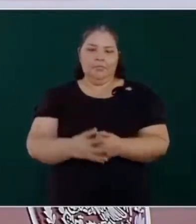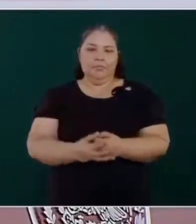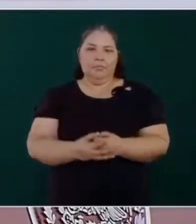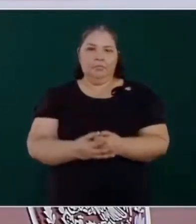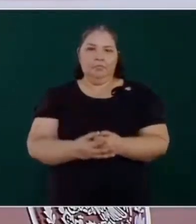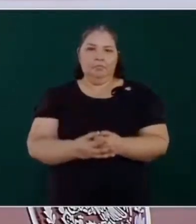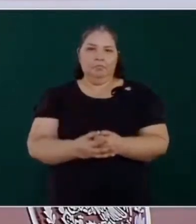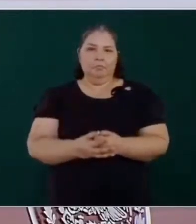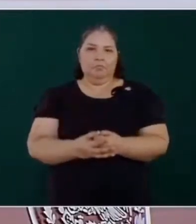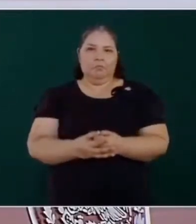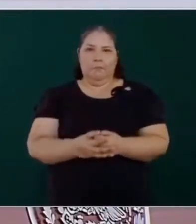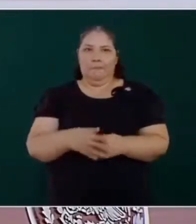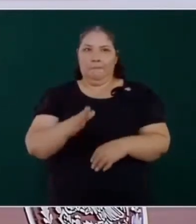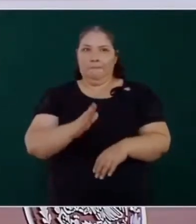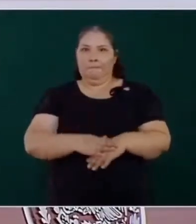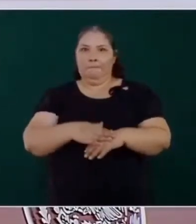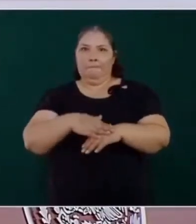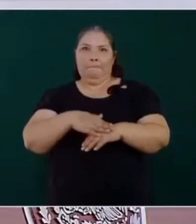pues muy notorio